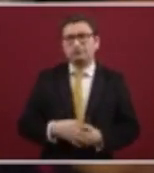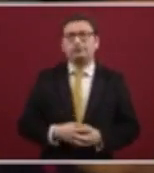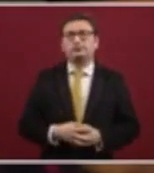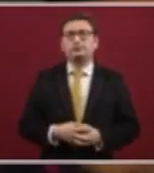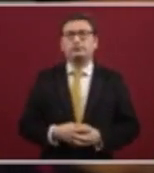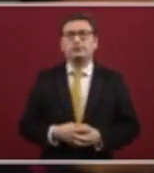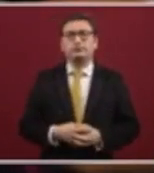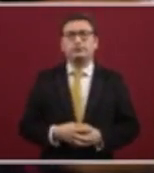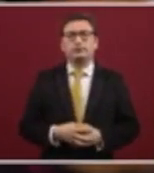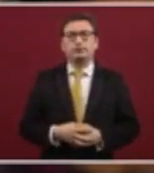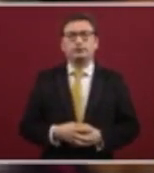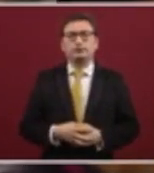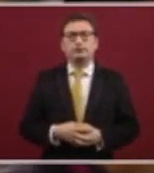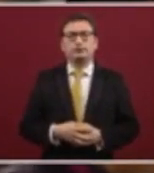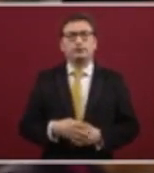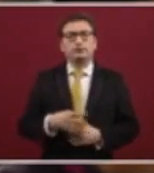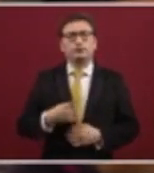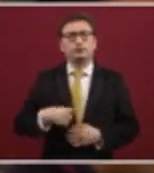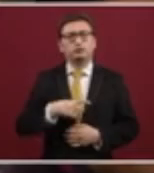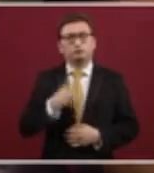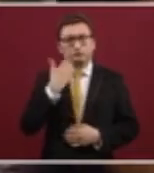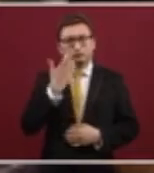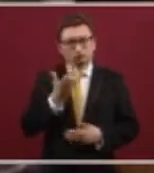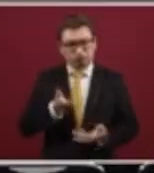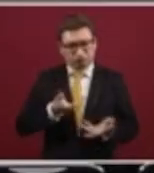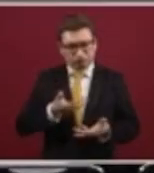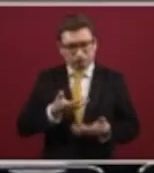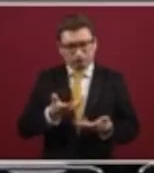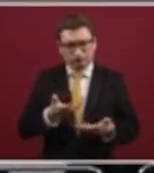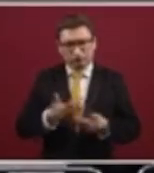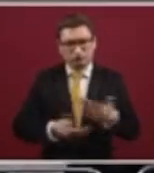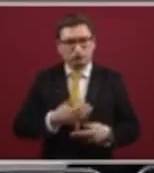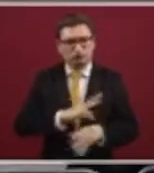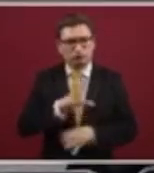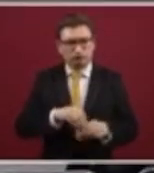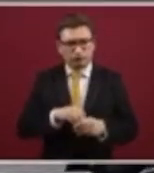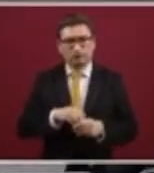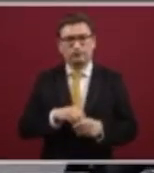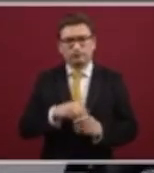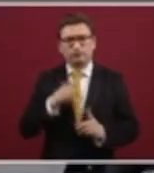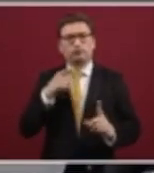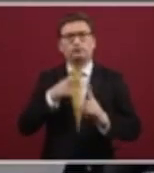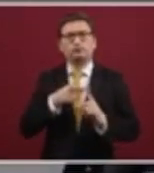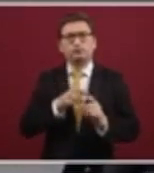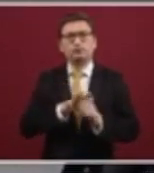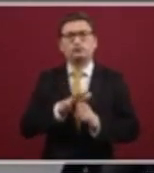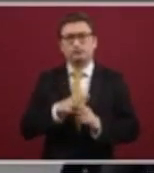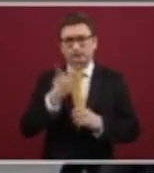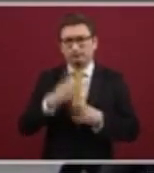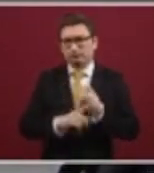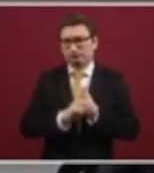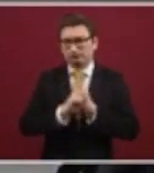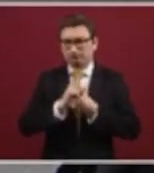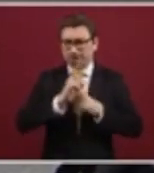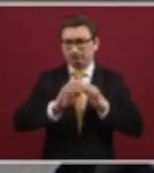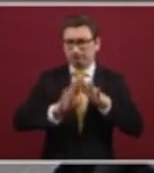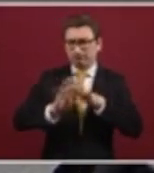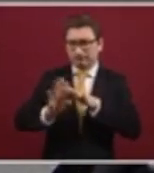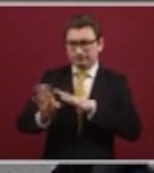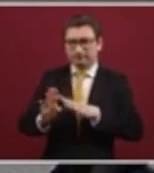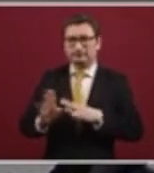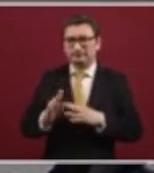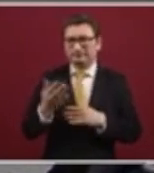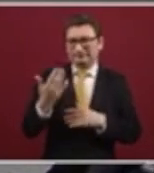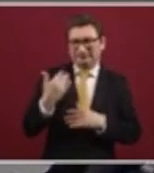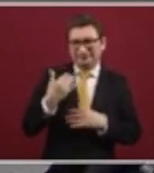de salir de manera integral y yéndonos a las causas del problema migratorio que tanto se